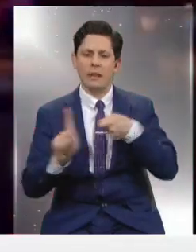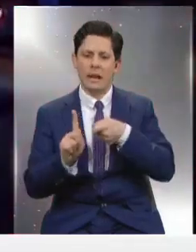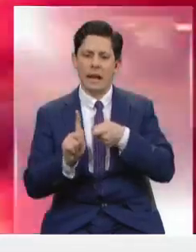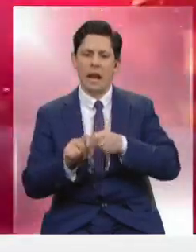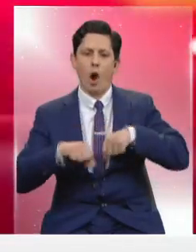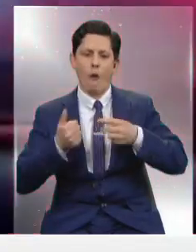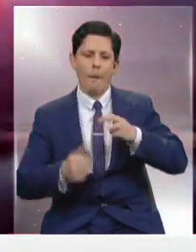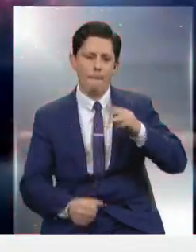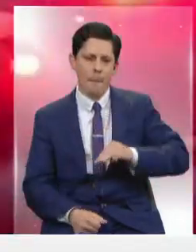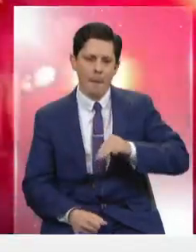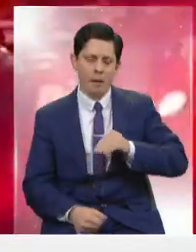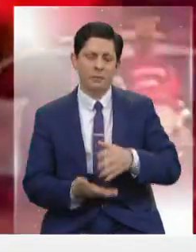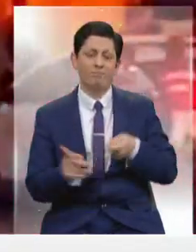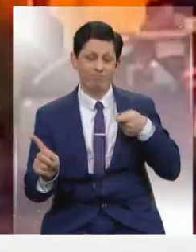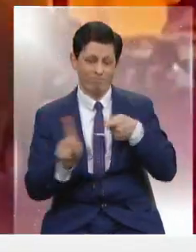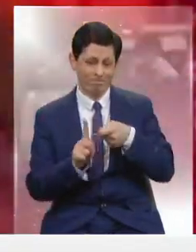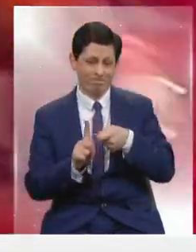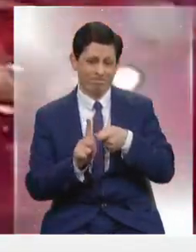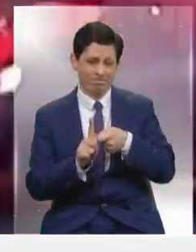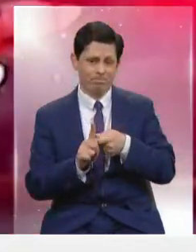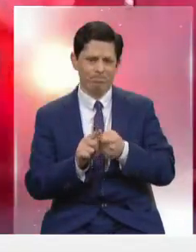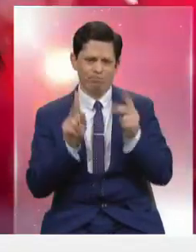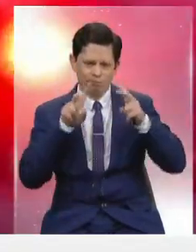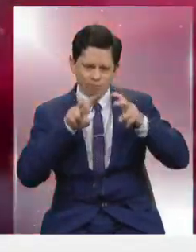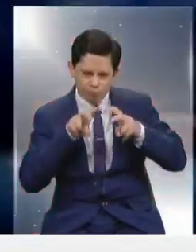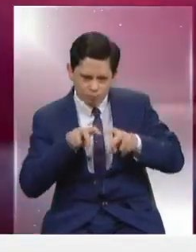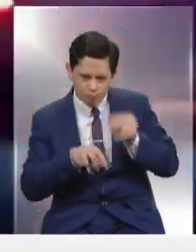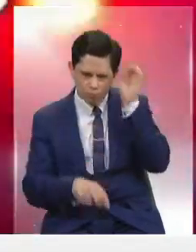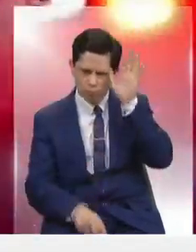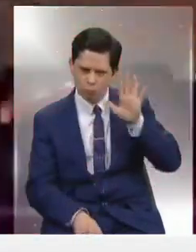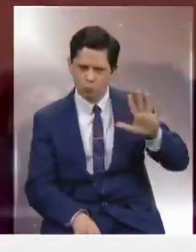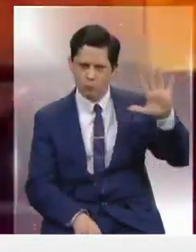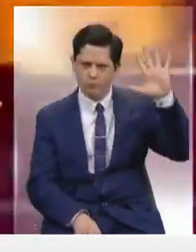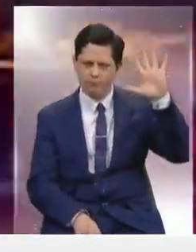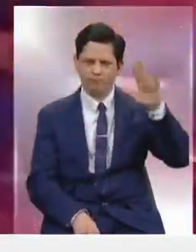bien el robo con homicidio es la principal hipótesis, la brutalidad del crimen no permite descansar.